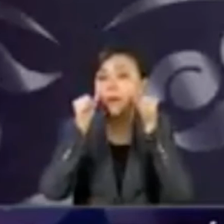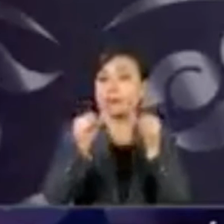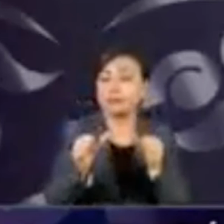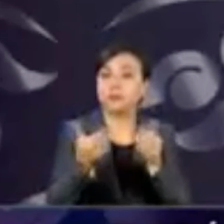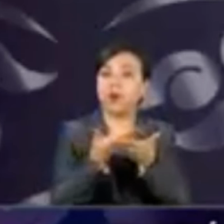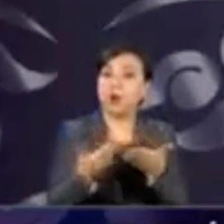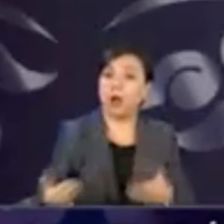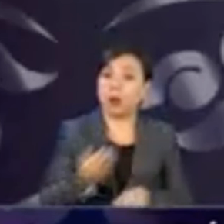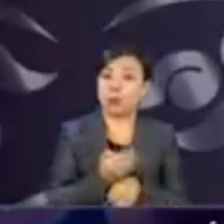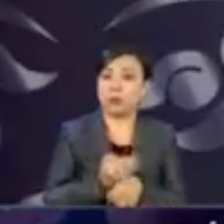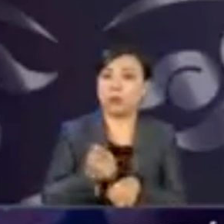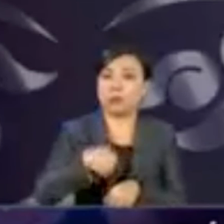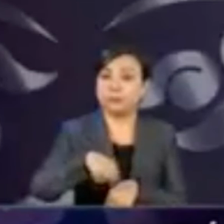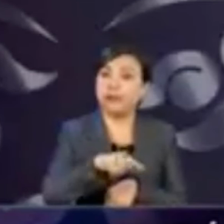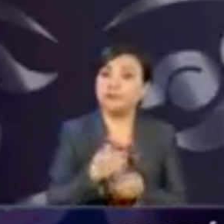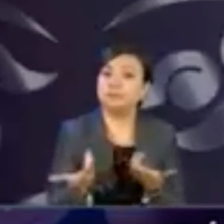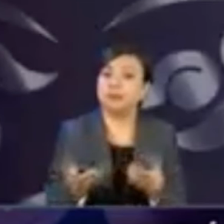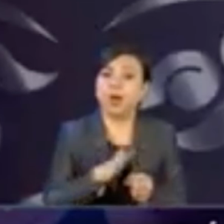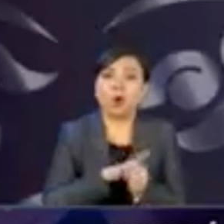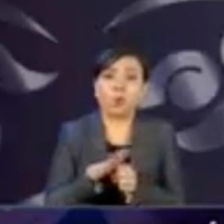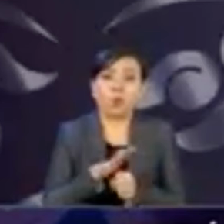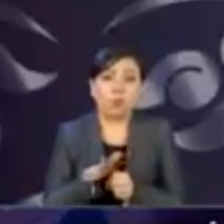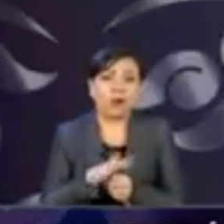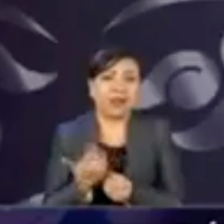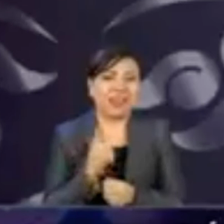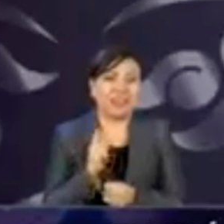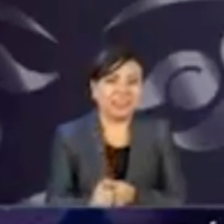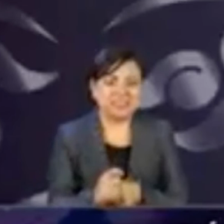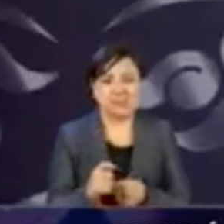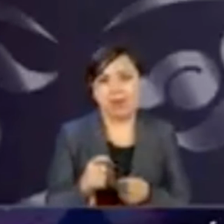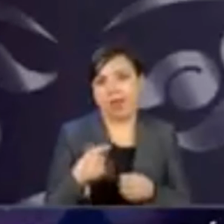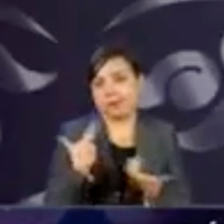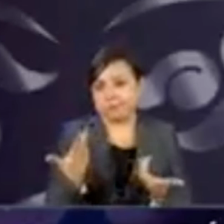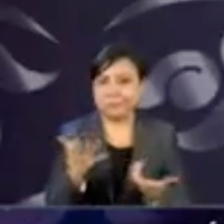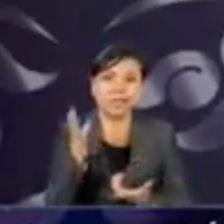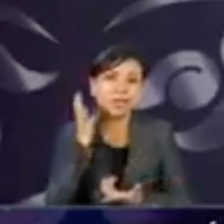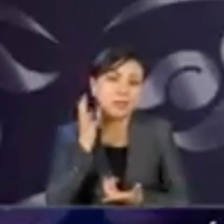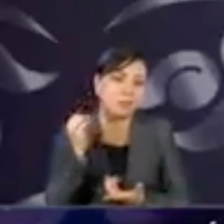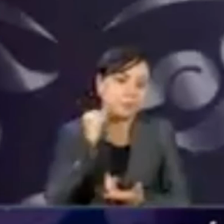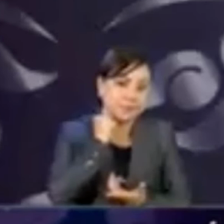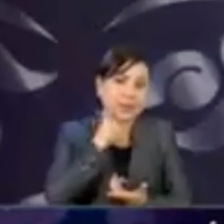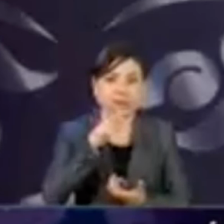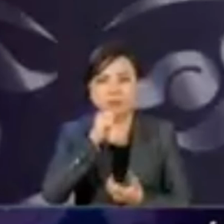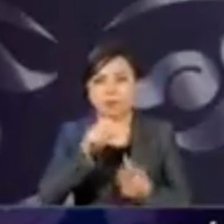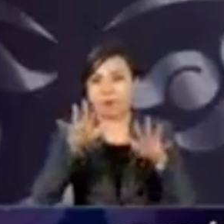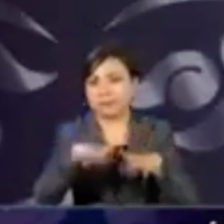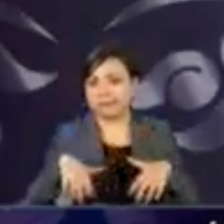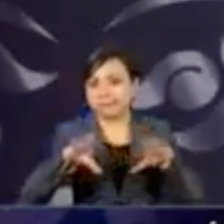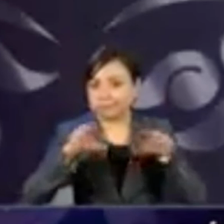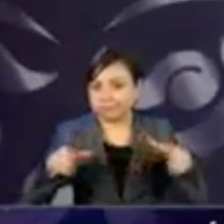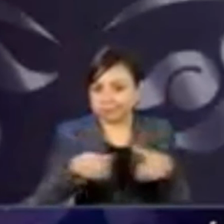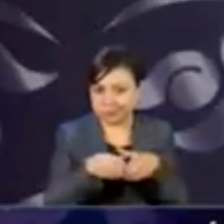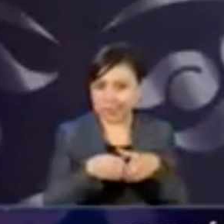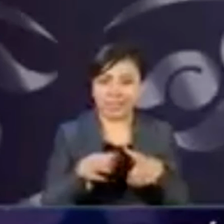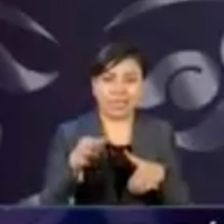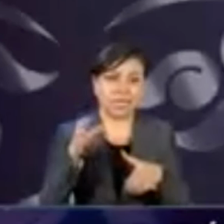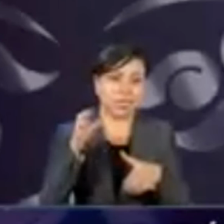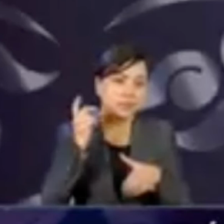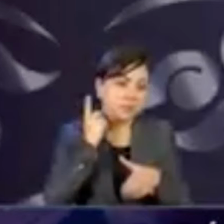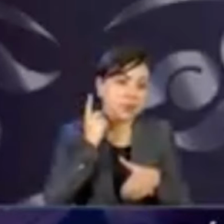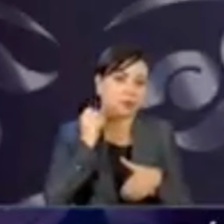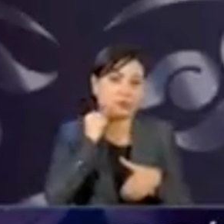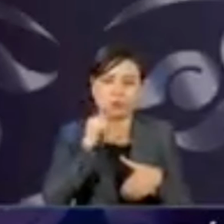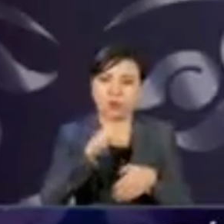momento ahora en el senado un congreso la unión diputados y senadores un conjunto